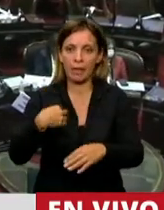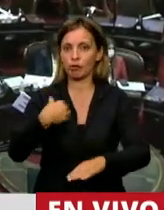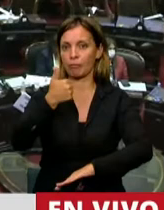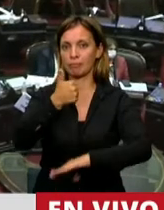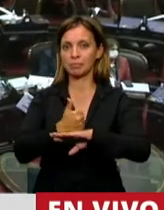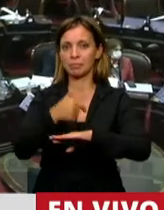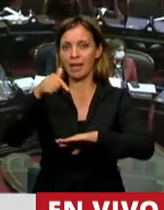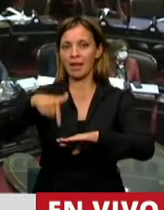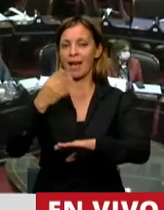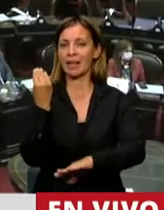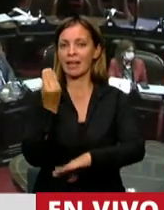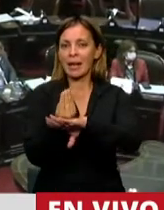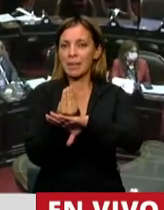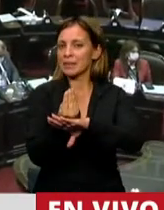represento